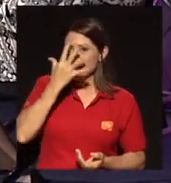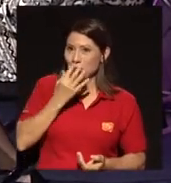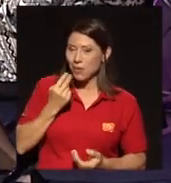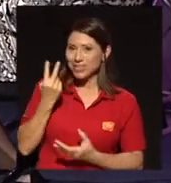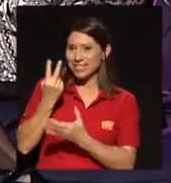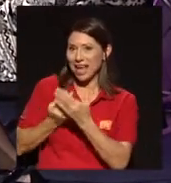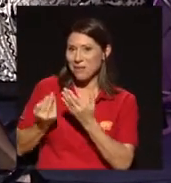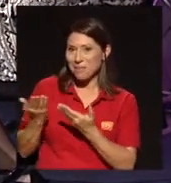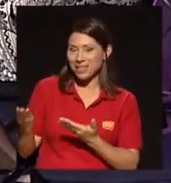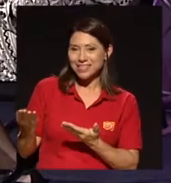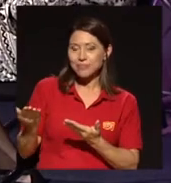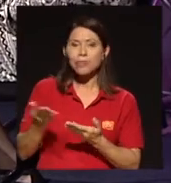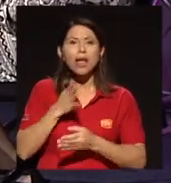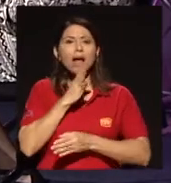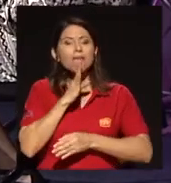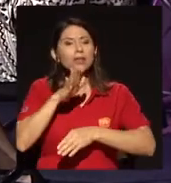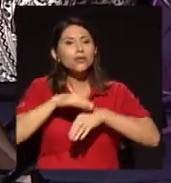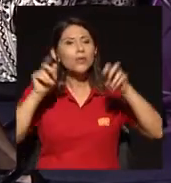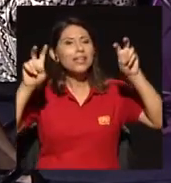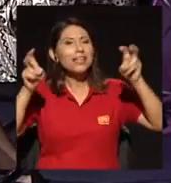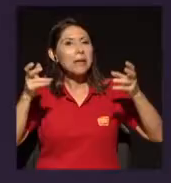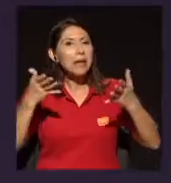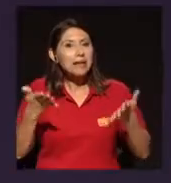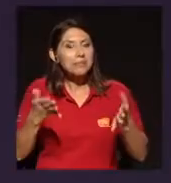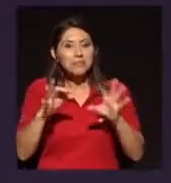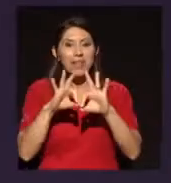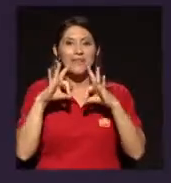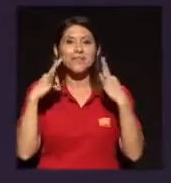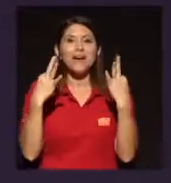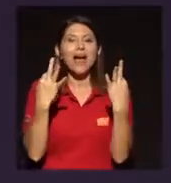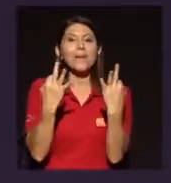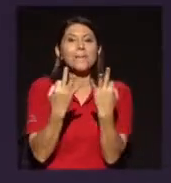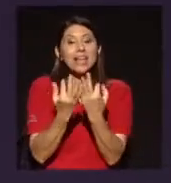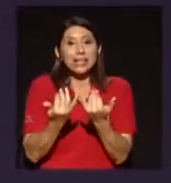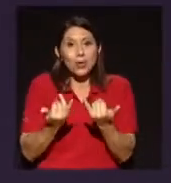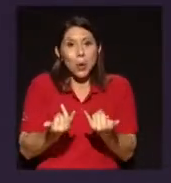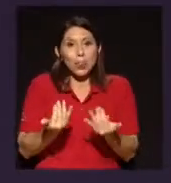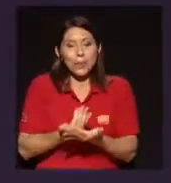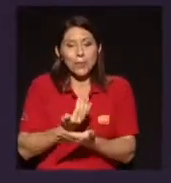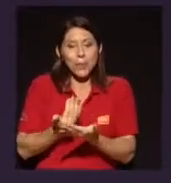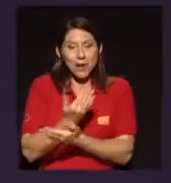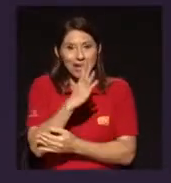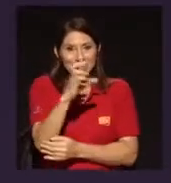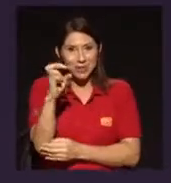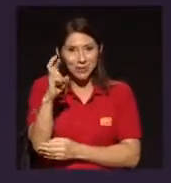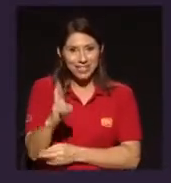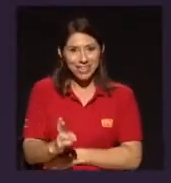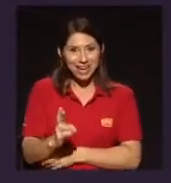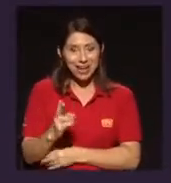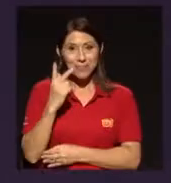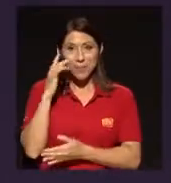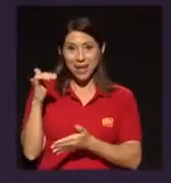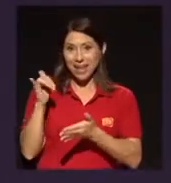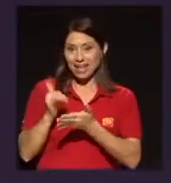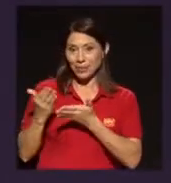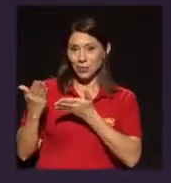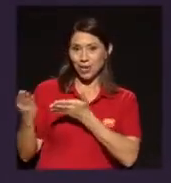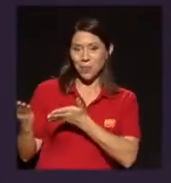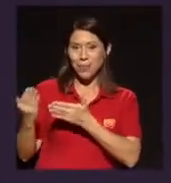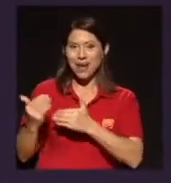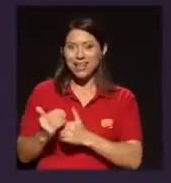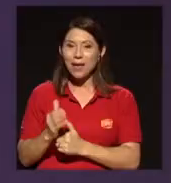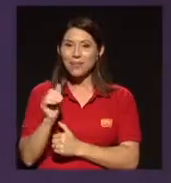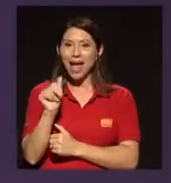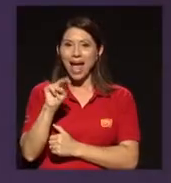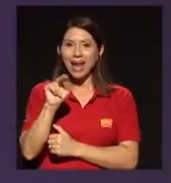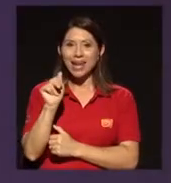ambas, tratando la temática sobre las familias contemporáneas en Costa Rica. Para ello nos acompaña